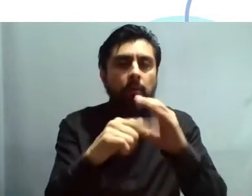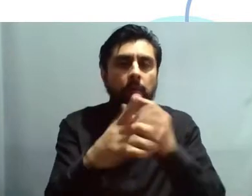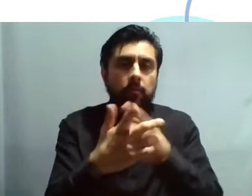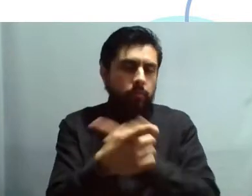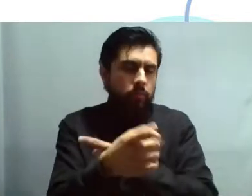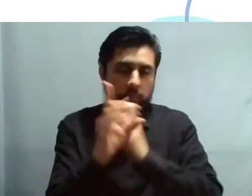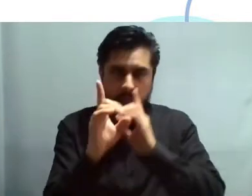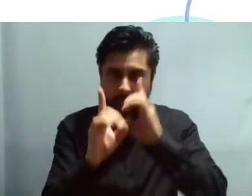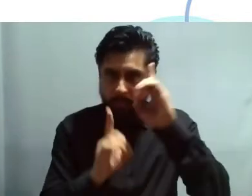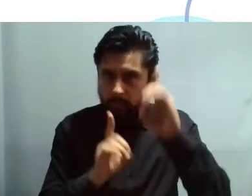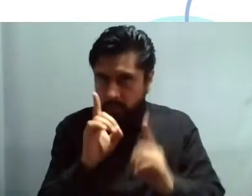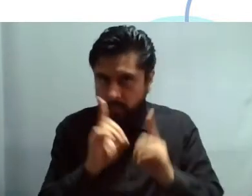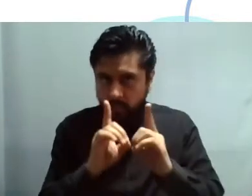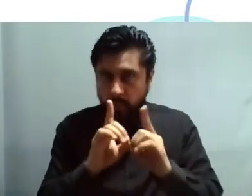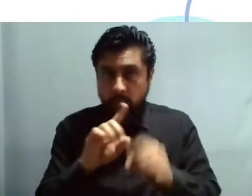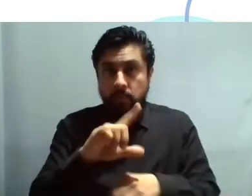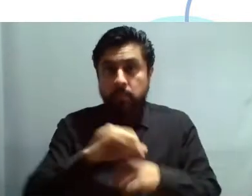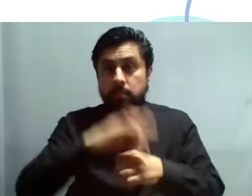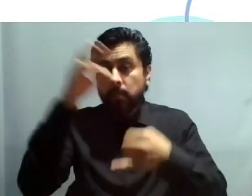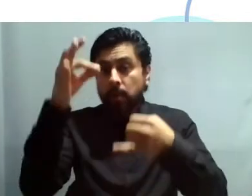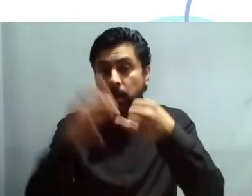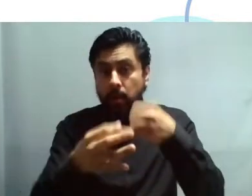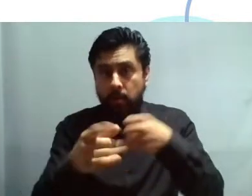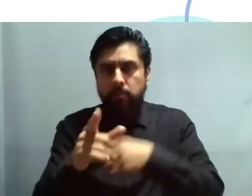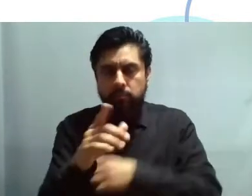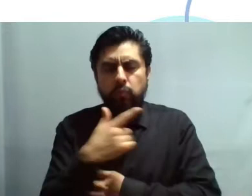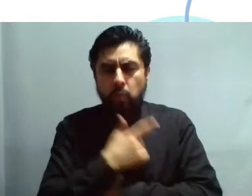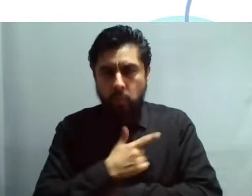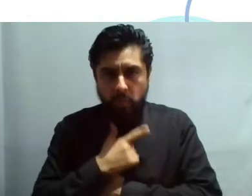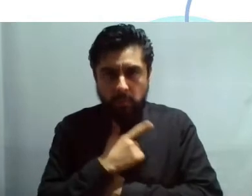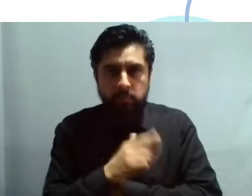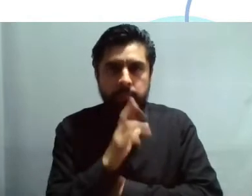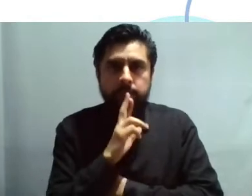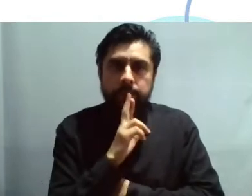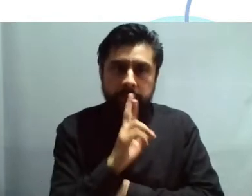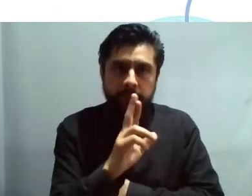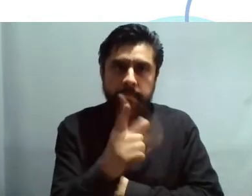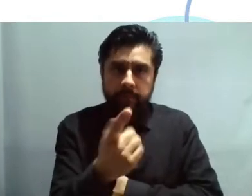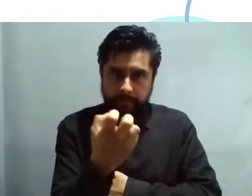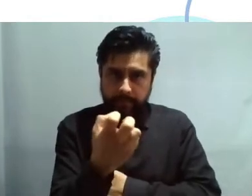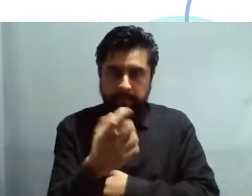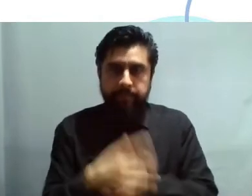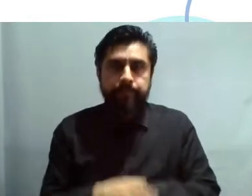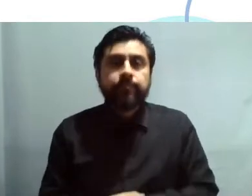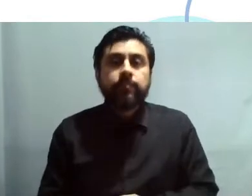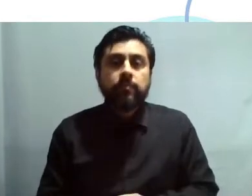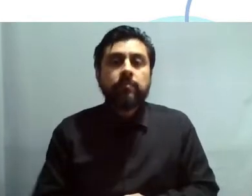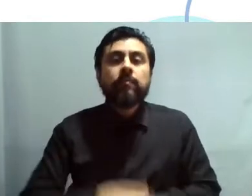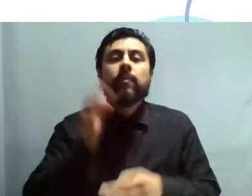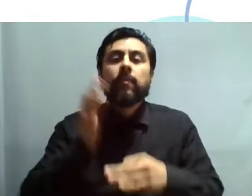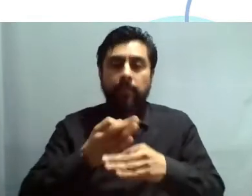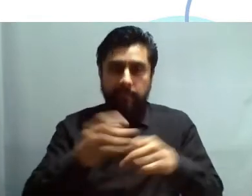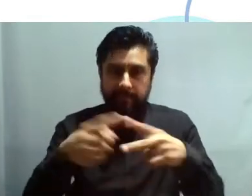duda que llegaran a tener, será un placer poderla resolver por esos medios. Vamos a iniciar, por favor,